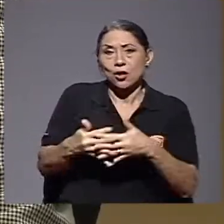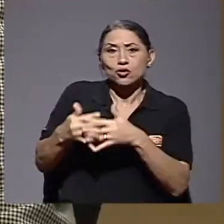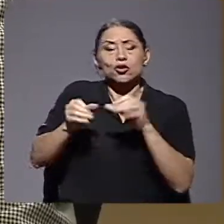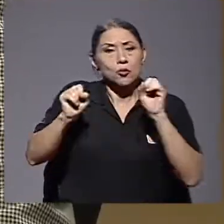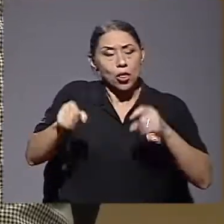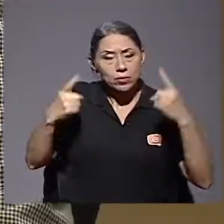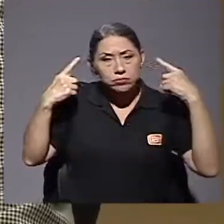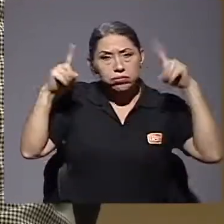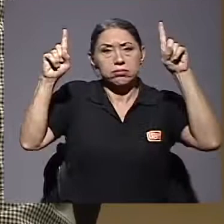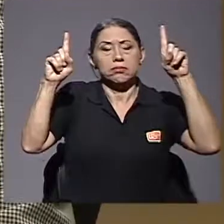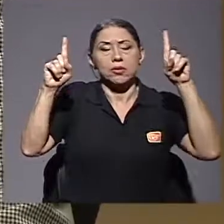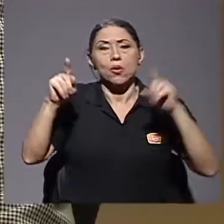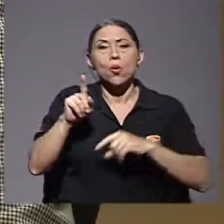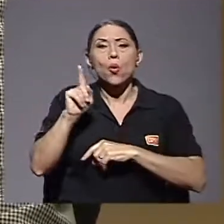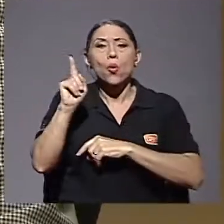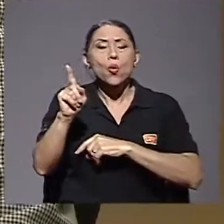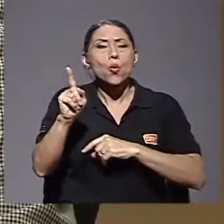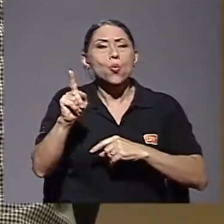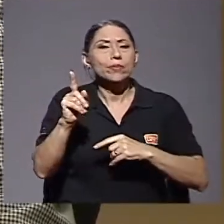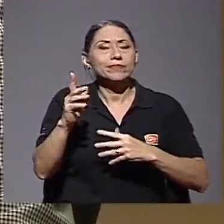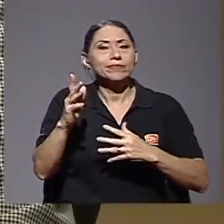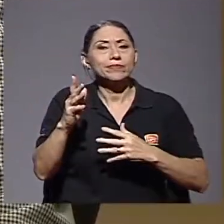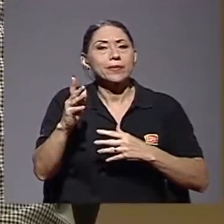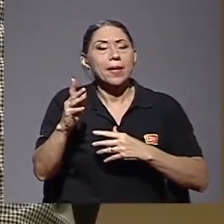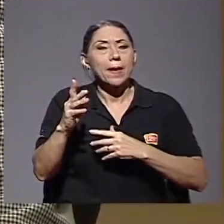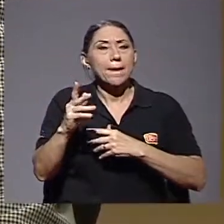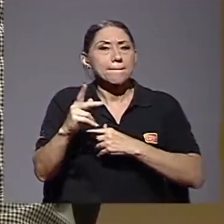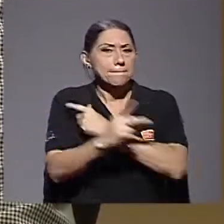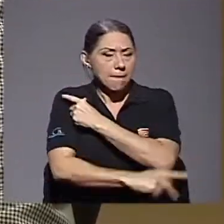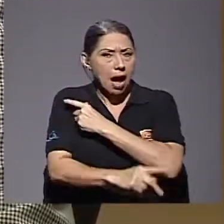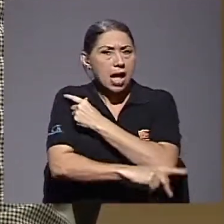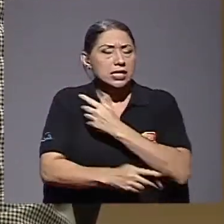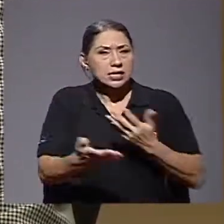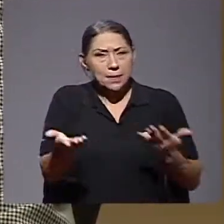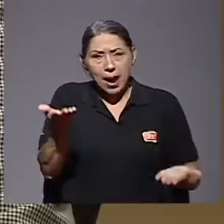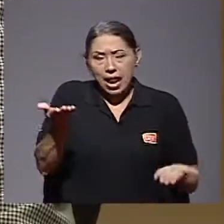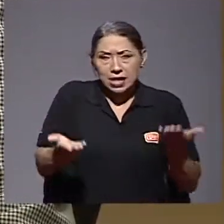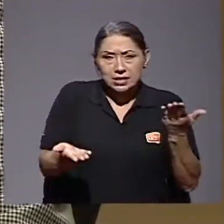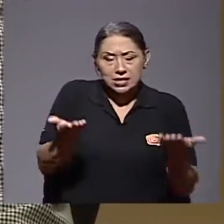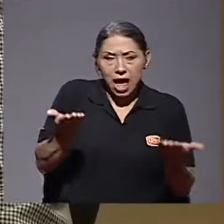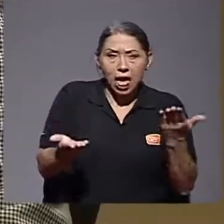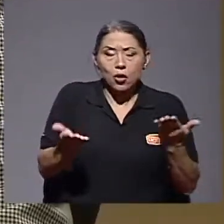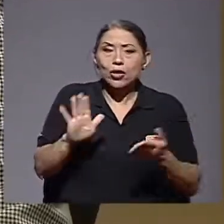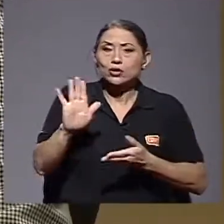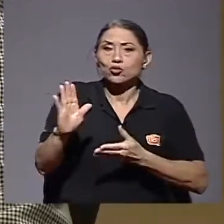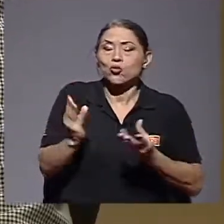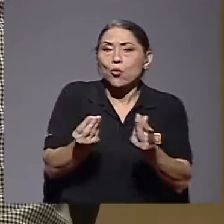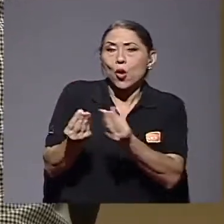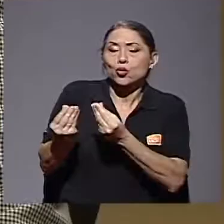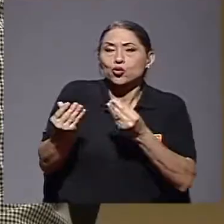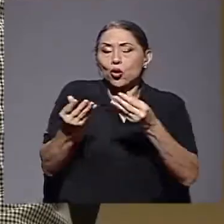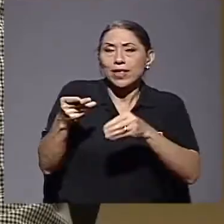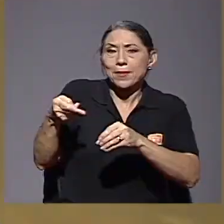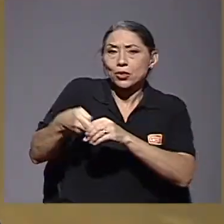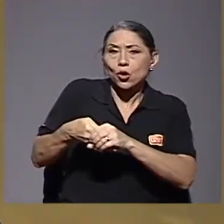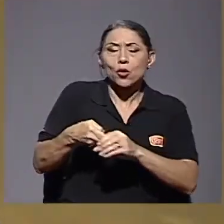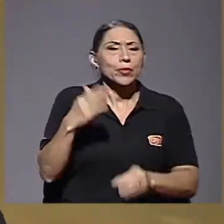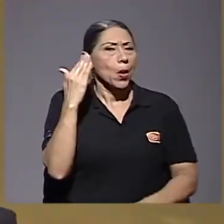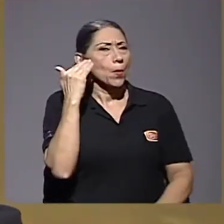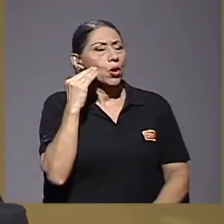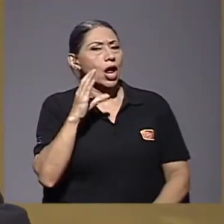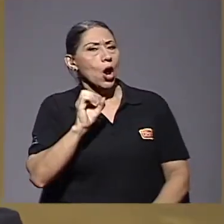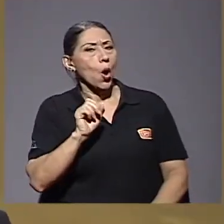a ser un balanceado en cuanto a producción de petróleo. ¿Y por qué la OPEP perdió